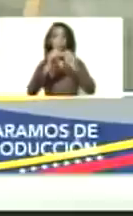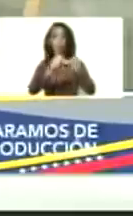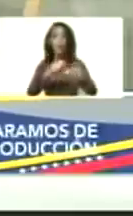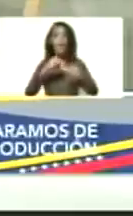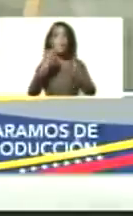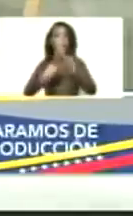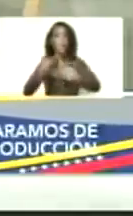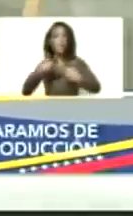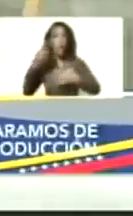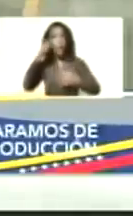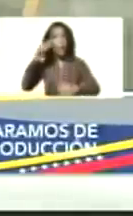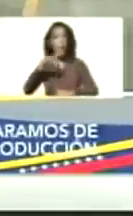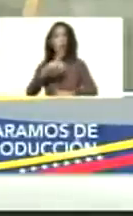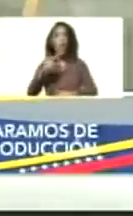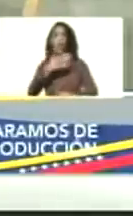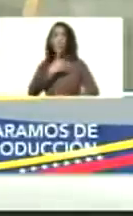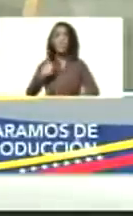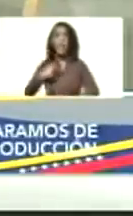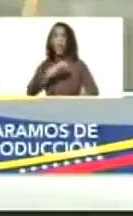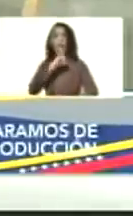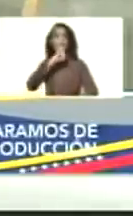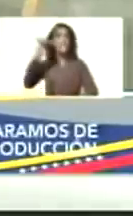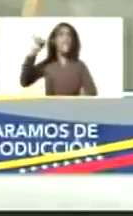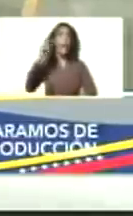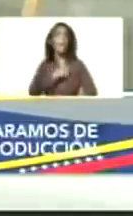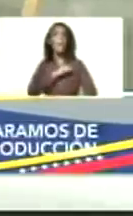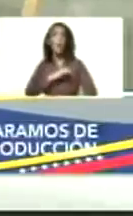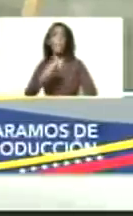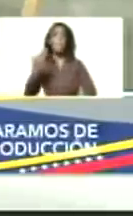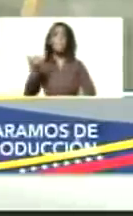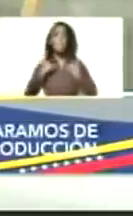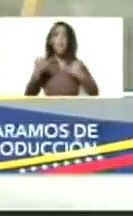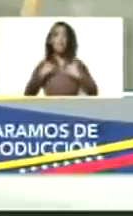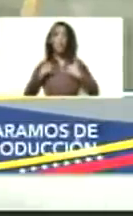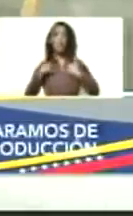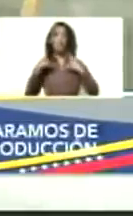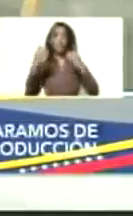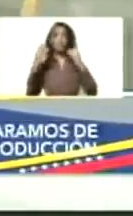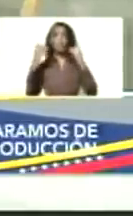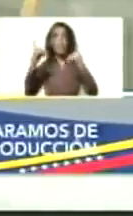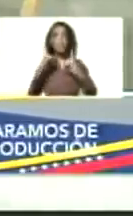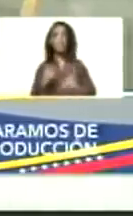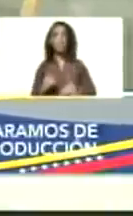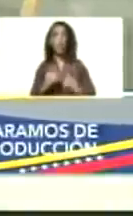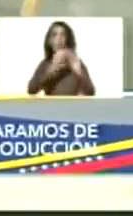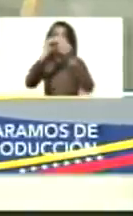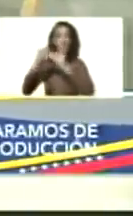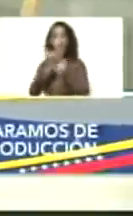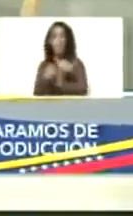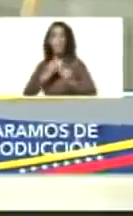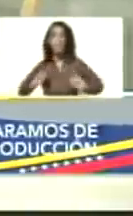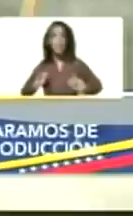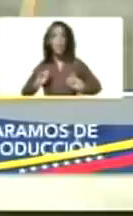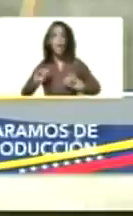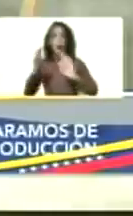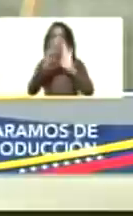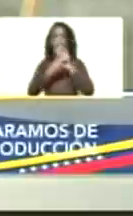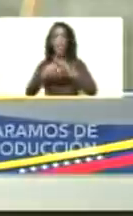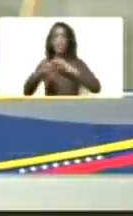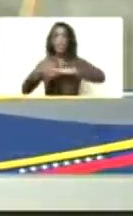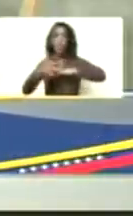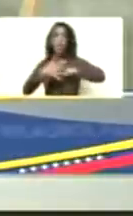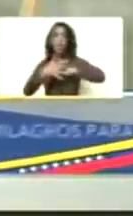pueblo. Nos quieren demandar en España por nosotros ser autosuficientes e independientes a nivel